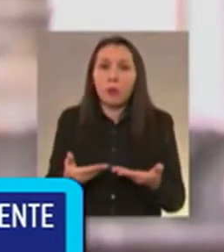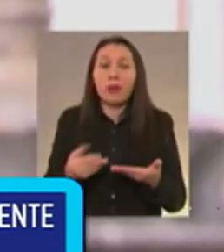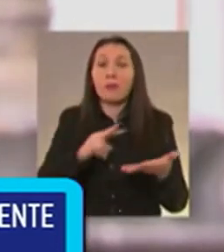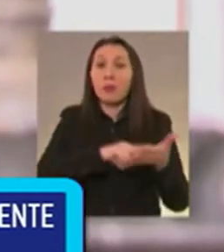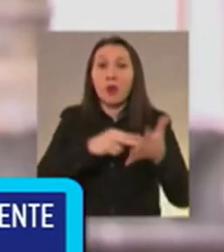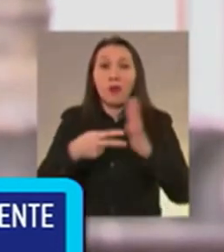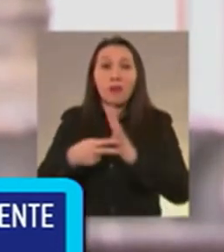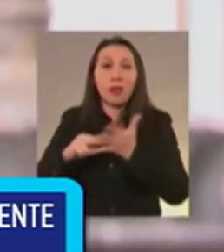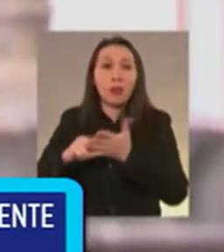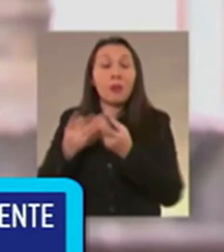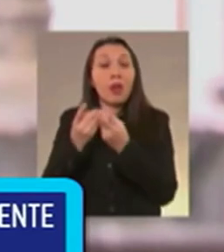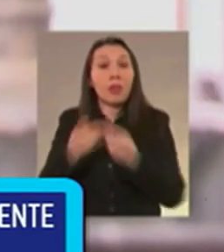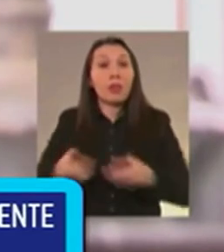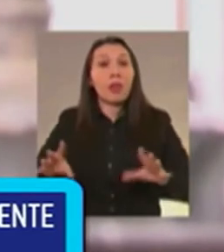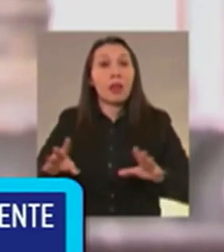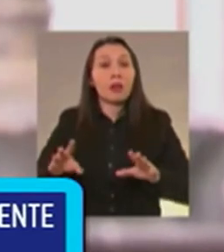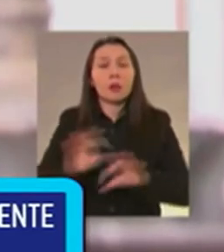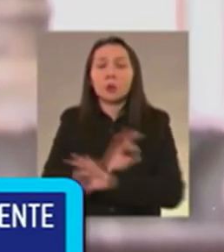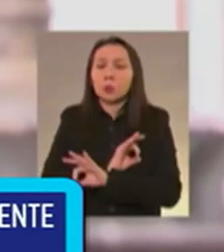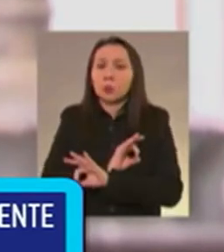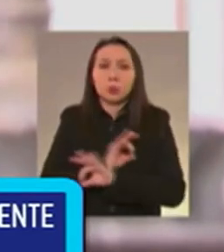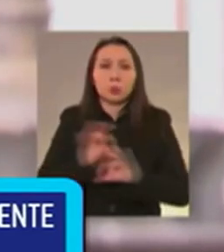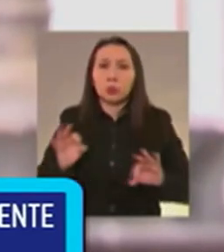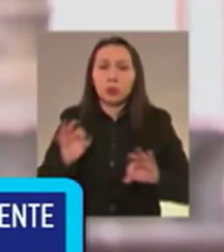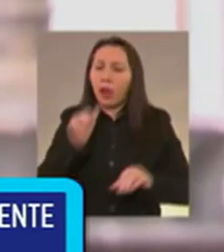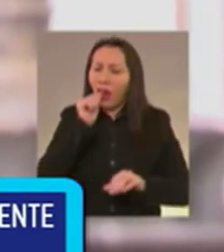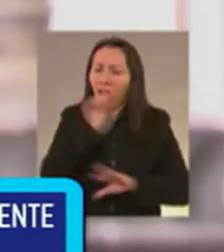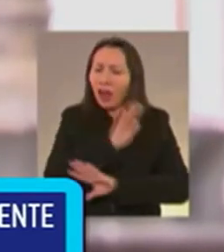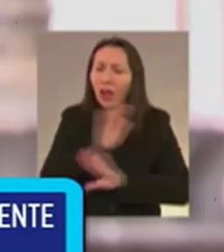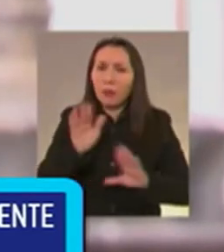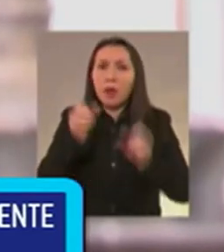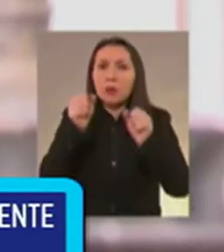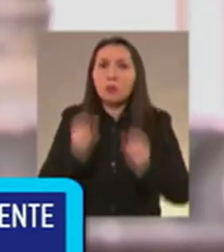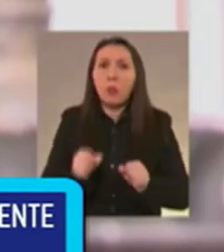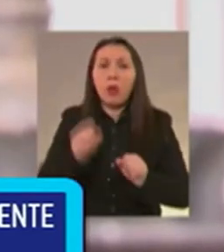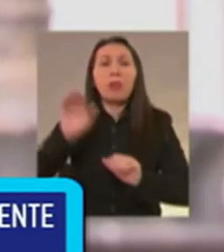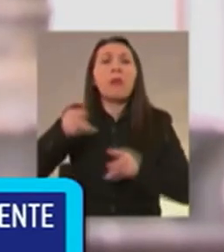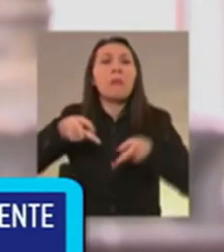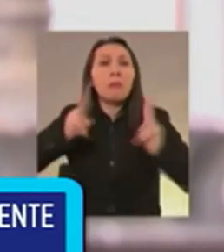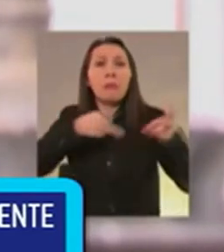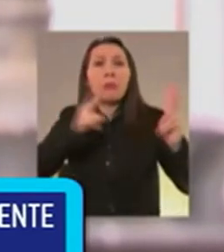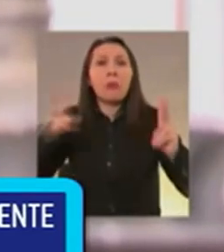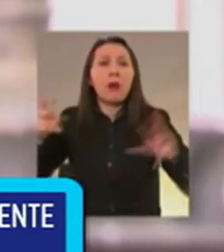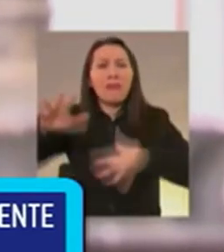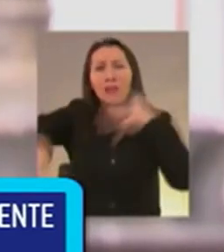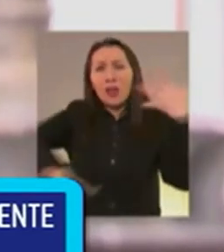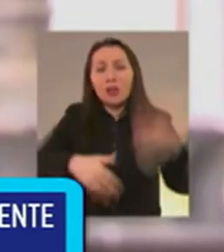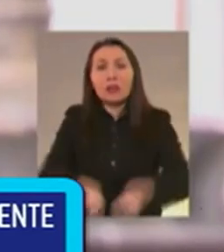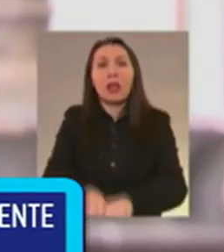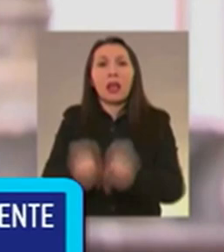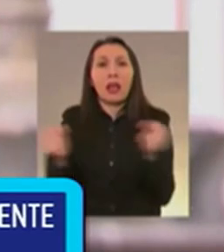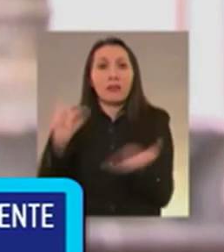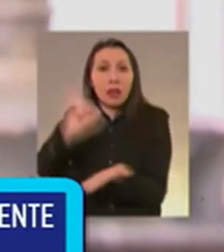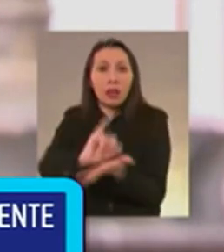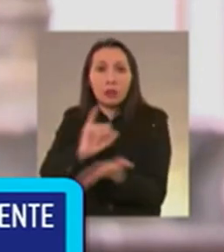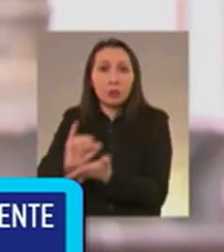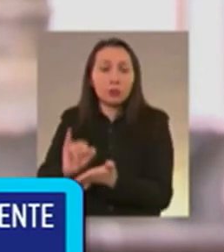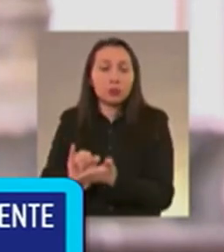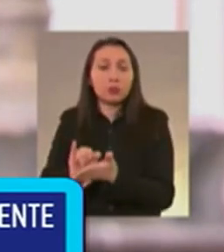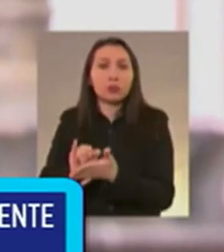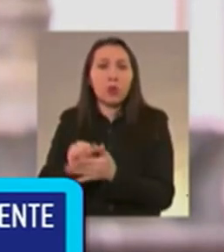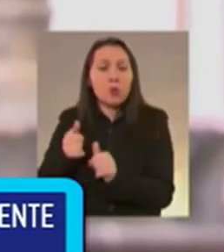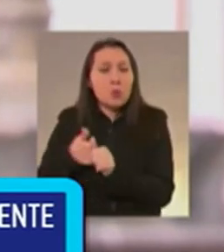problemas de la democracia nunca, jamás pueden invocar la violencia, el quiebre de las instituciones, la